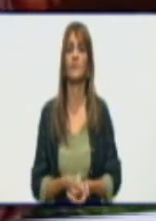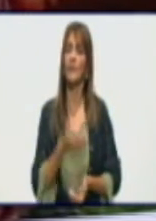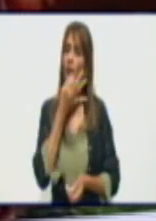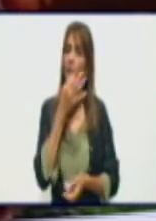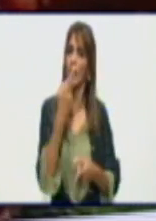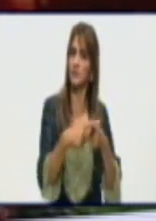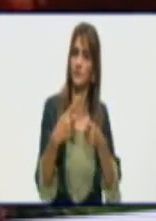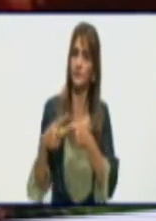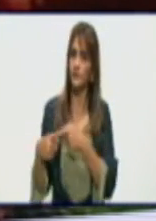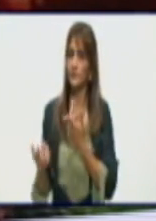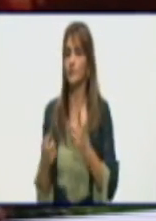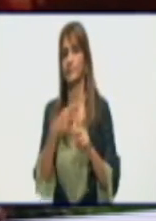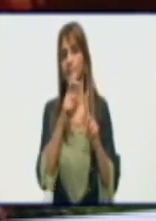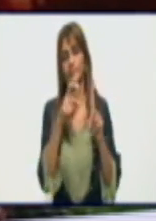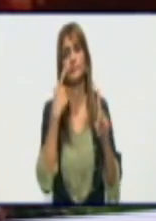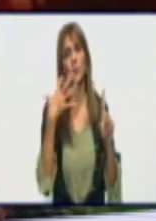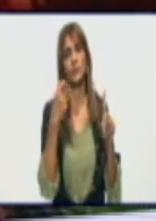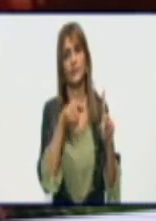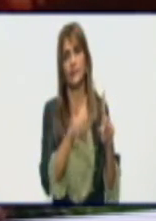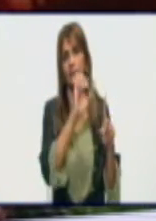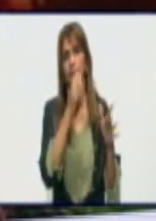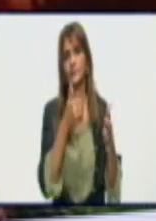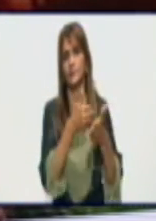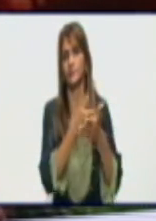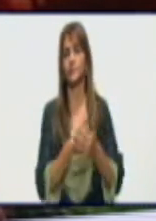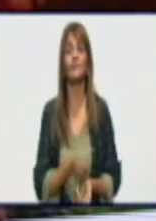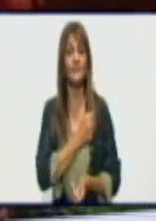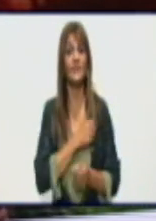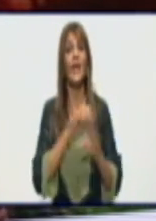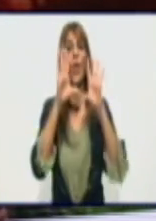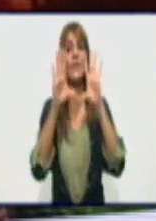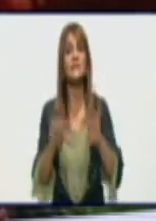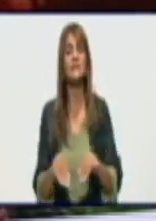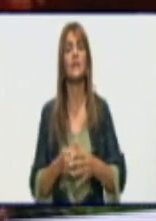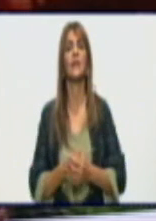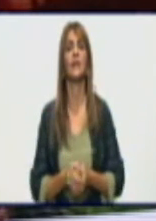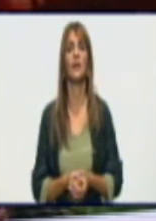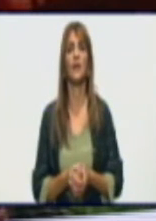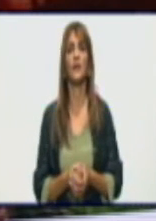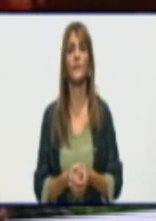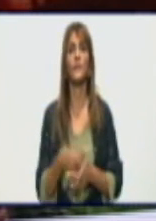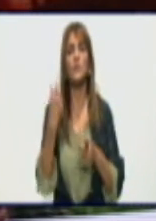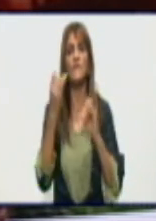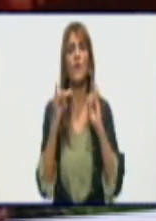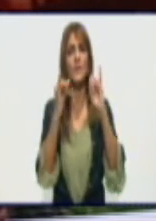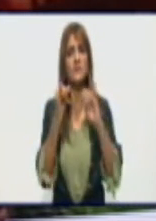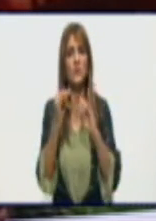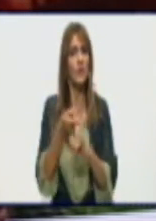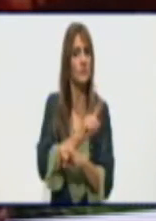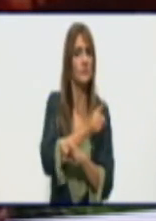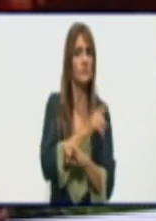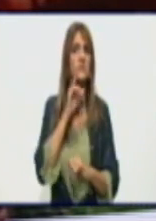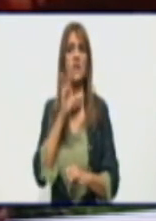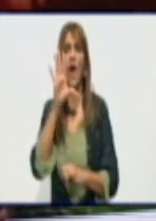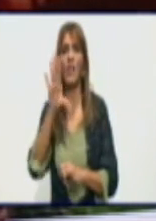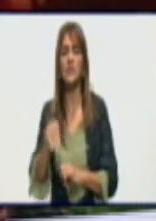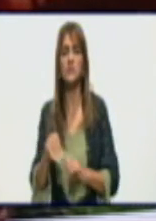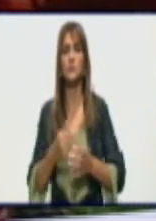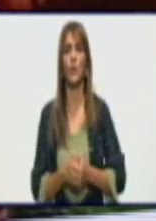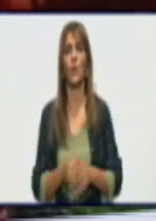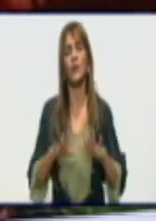panel informativo. Quiero reiterarle una nota que hemos estado ofreciendo durante todos estos días a propósito de que el Departamento